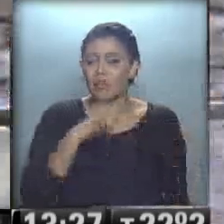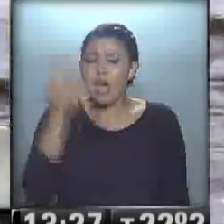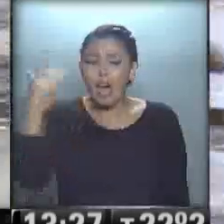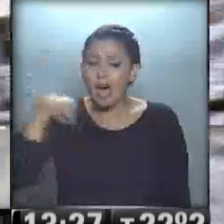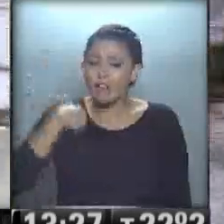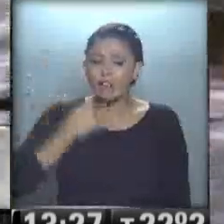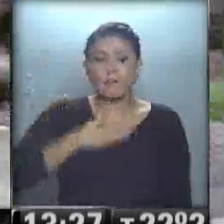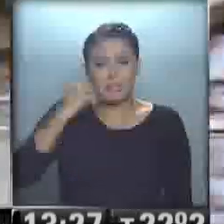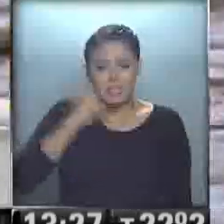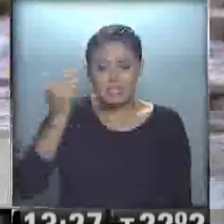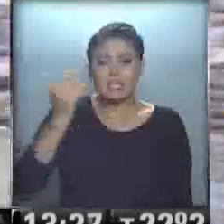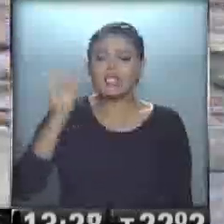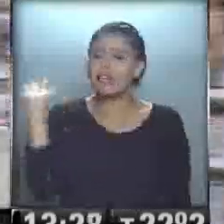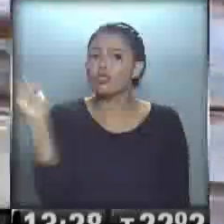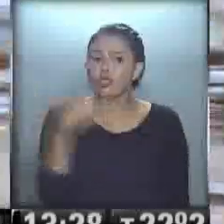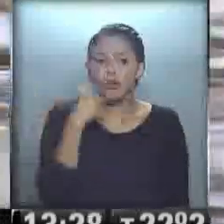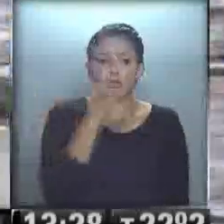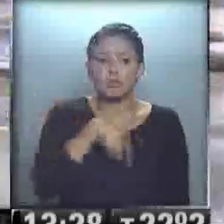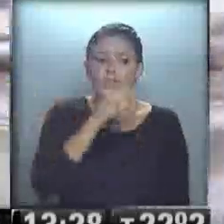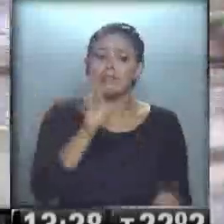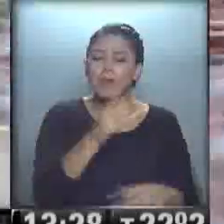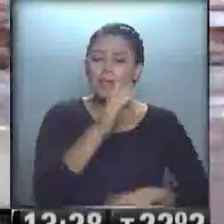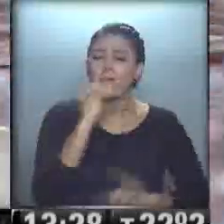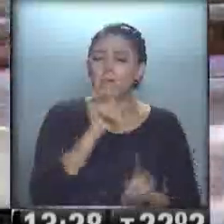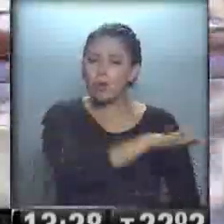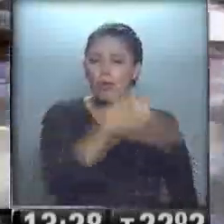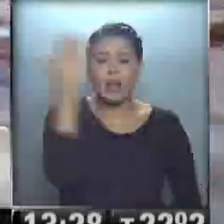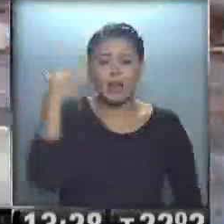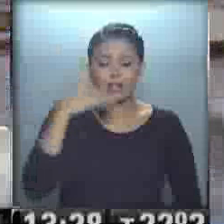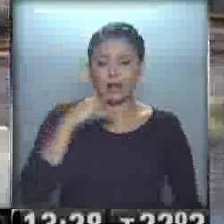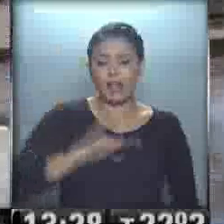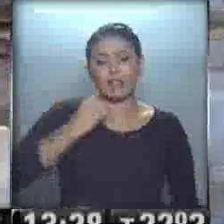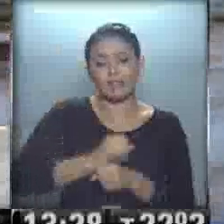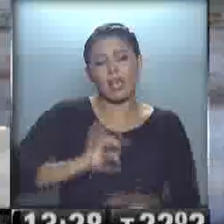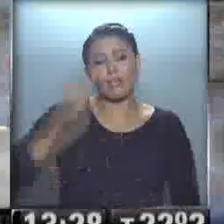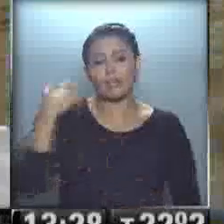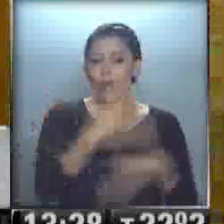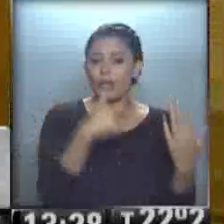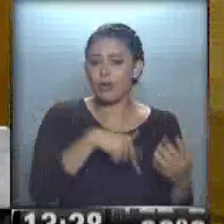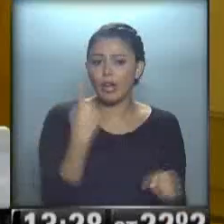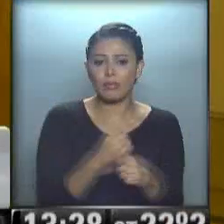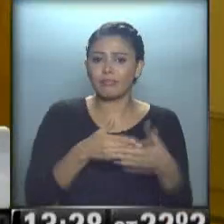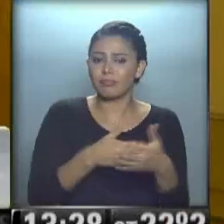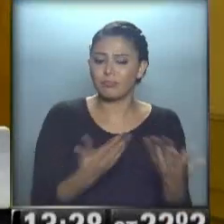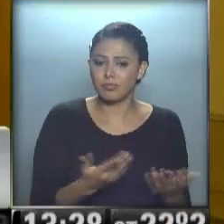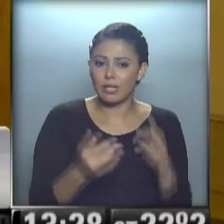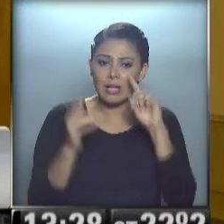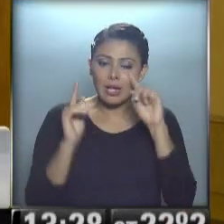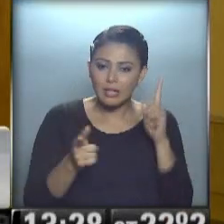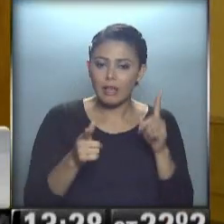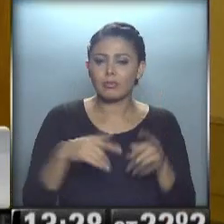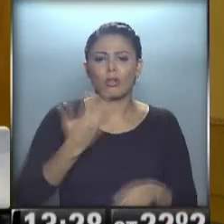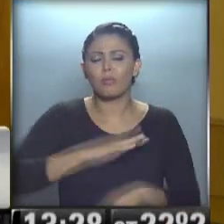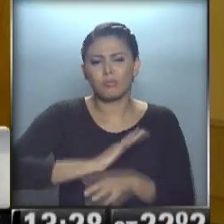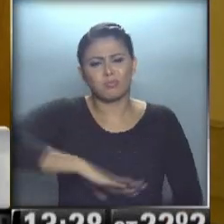y mis hijas y los hijos de todos hasta el año pasado en esos espacios ya no van a poder ocupar. Y aparte que insisto, es un